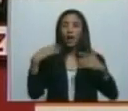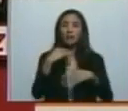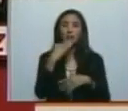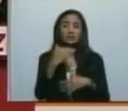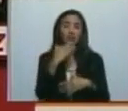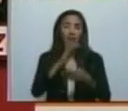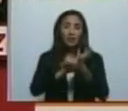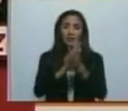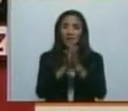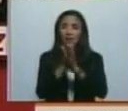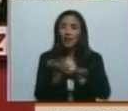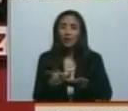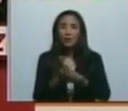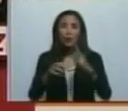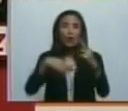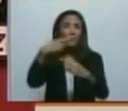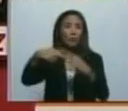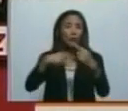Nacional.